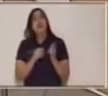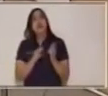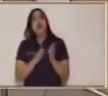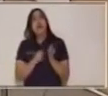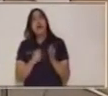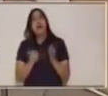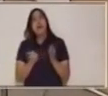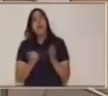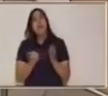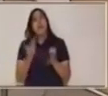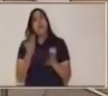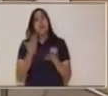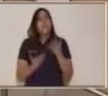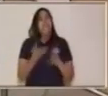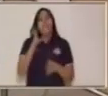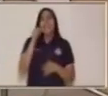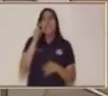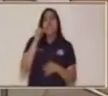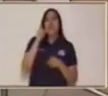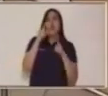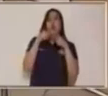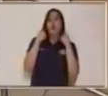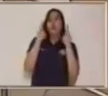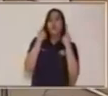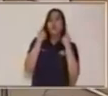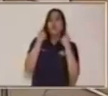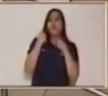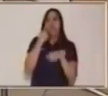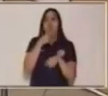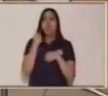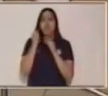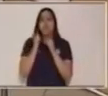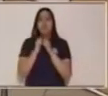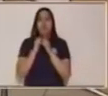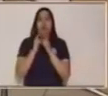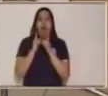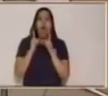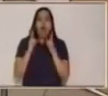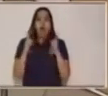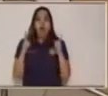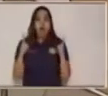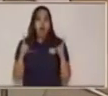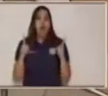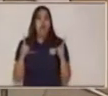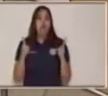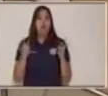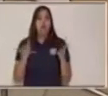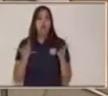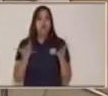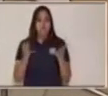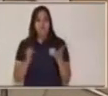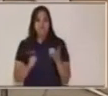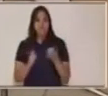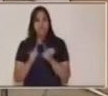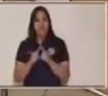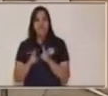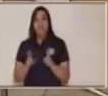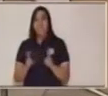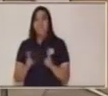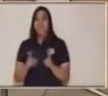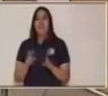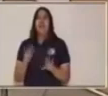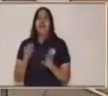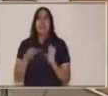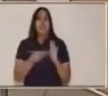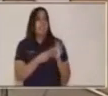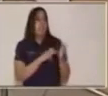en vez de una linda sonrisa, tiene una boca abierta con cara de... ¡Asombro! ¿Qué nos